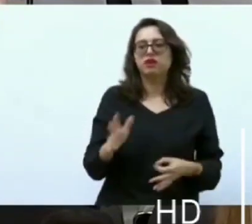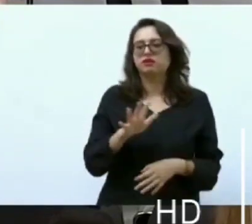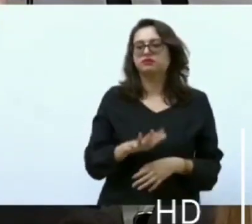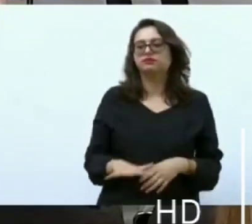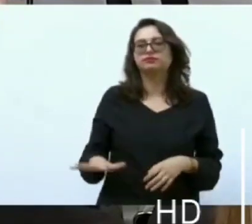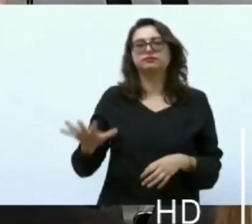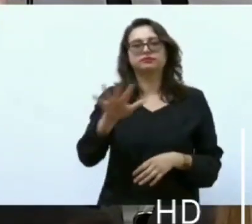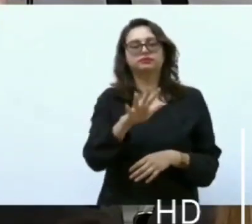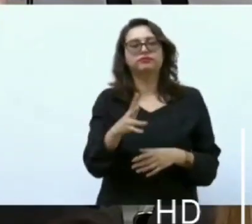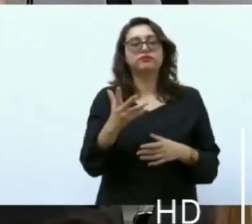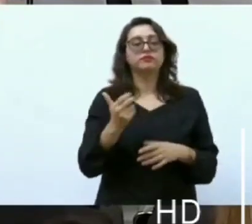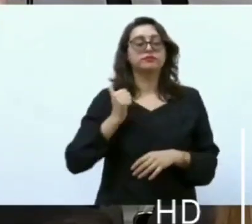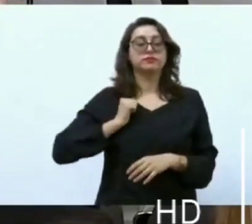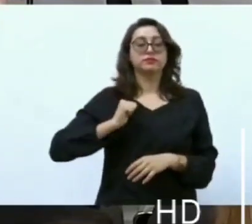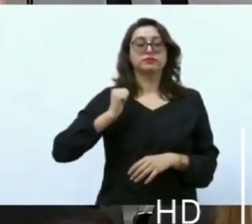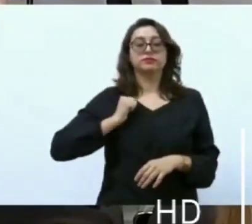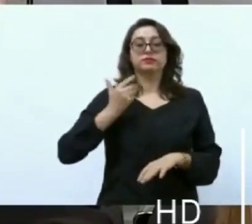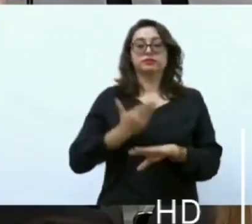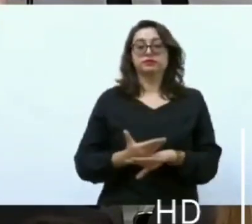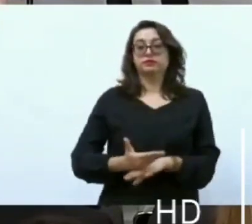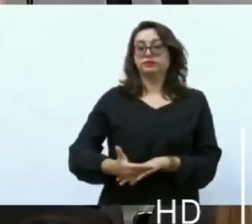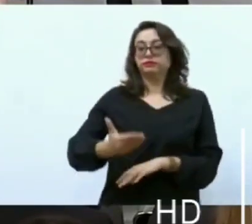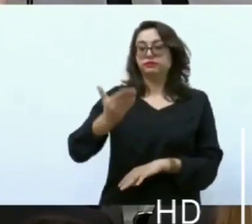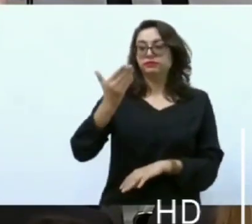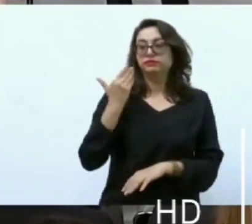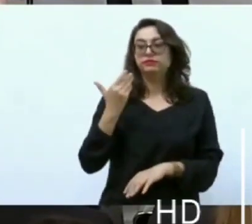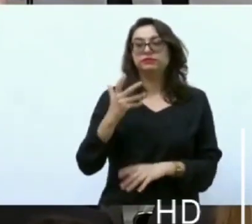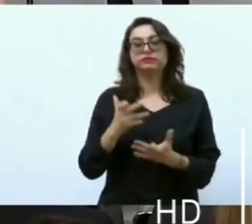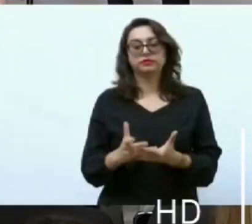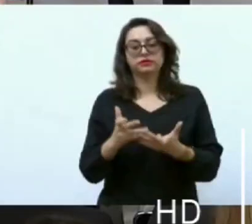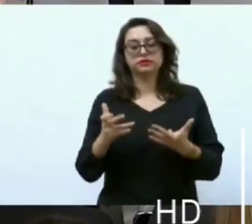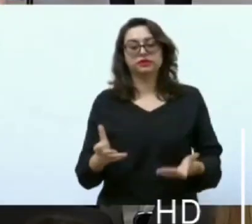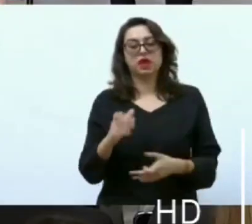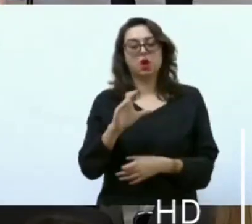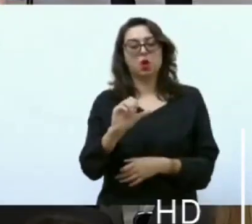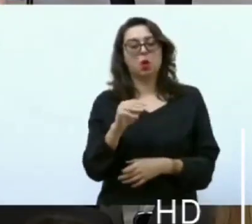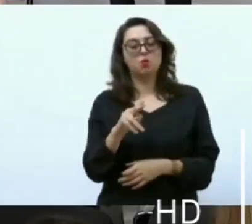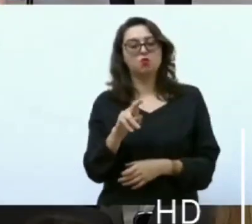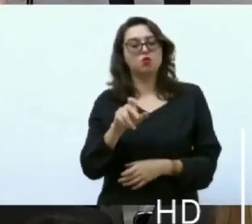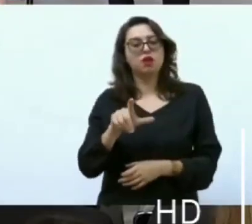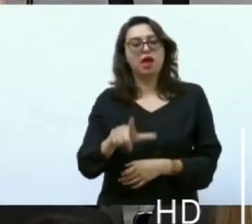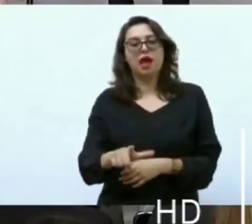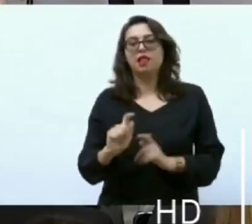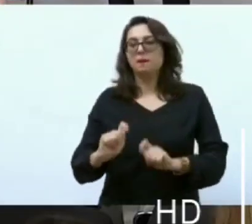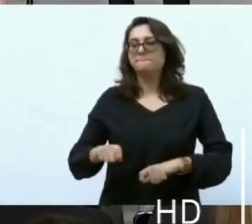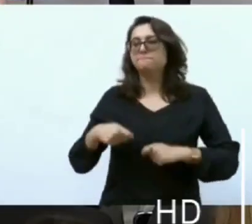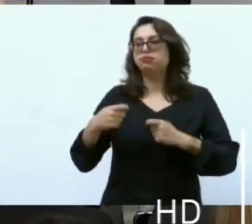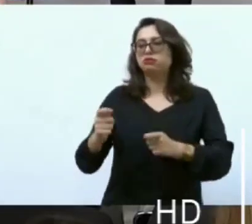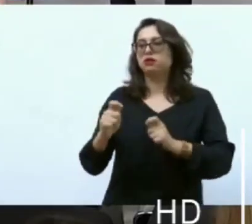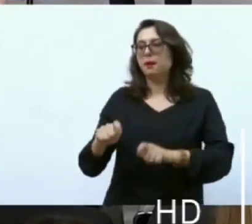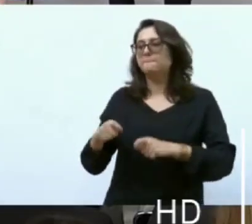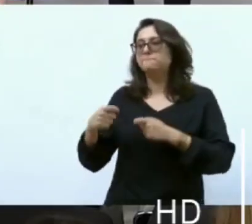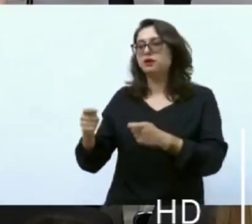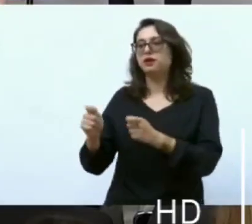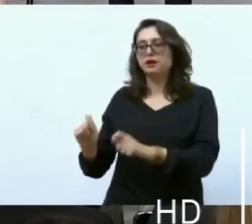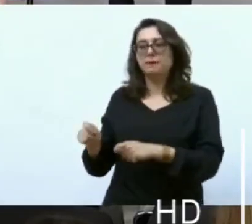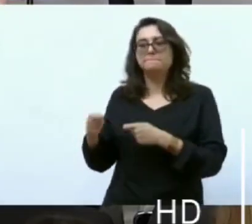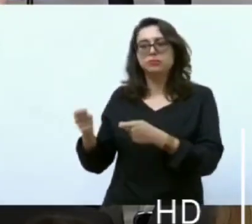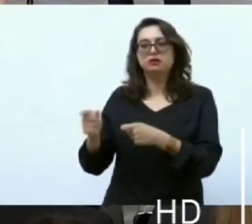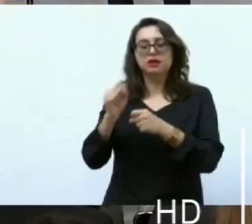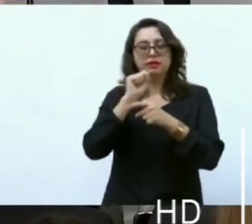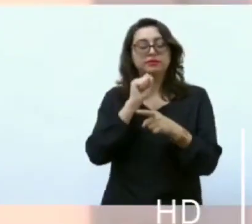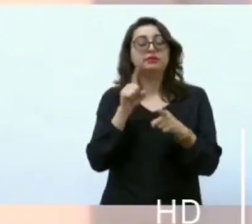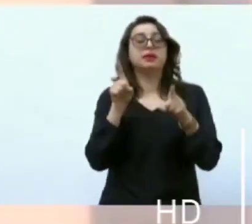la restitución de bienes comunales y la entrega o dotación